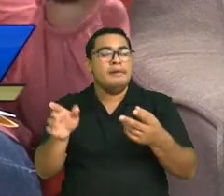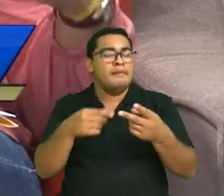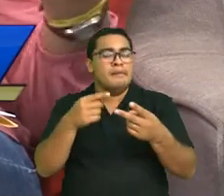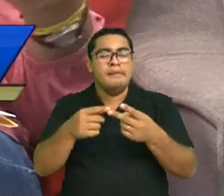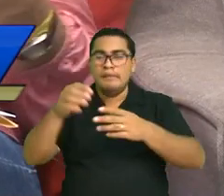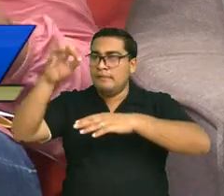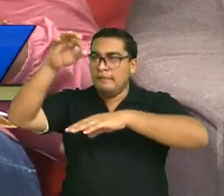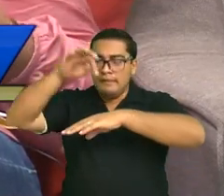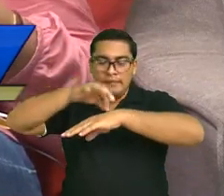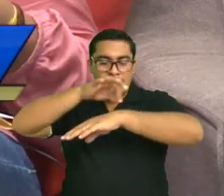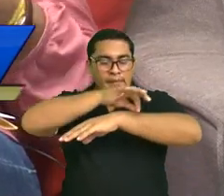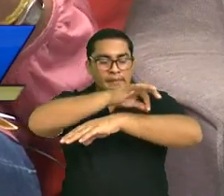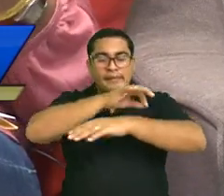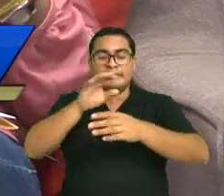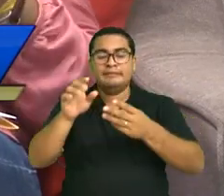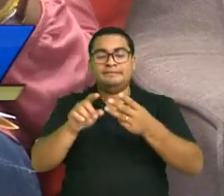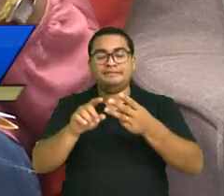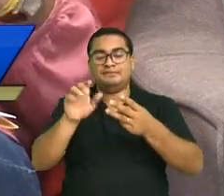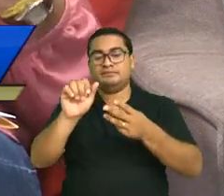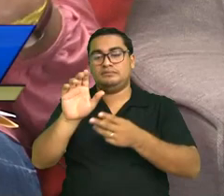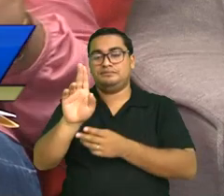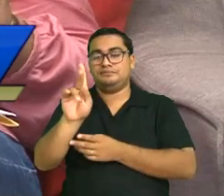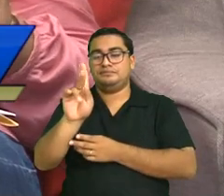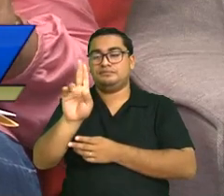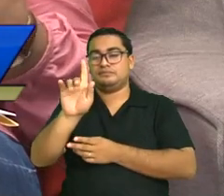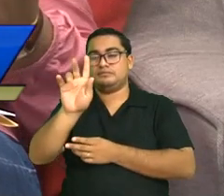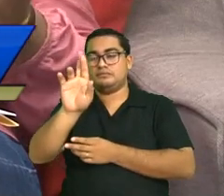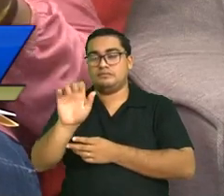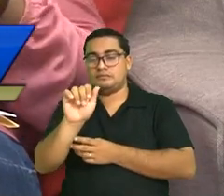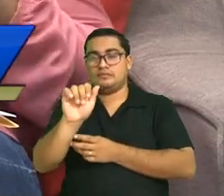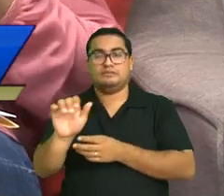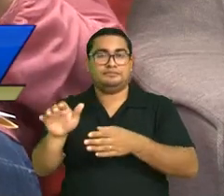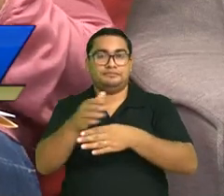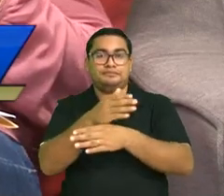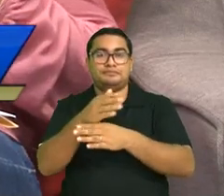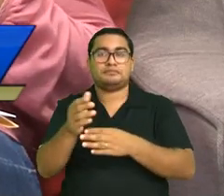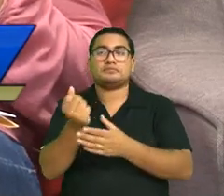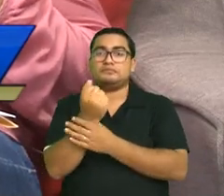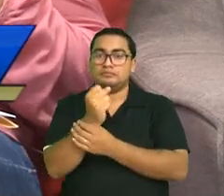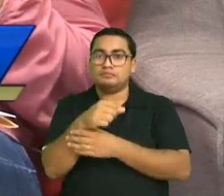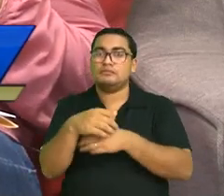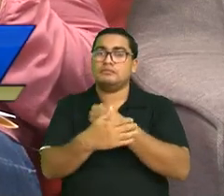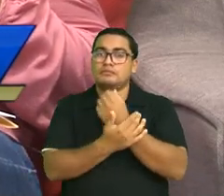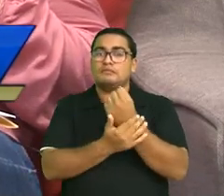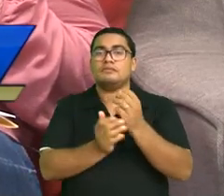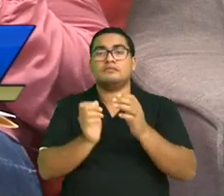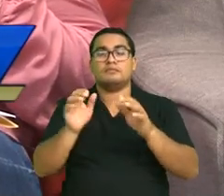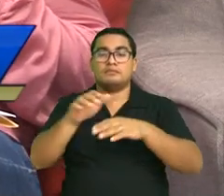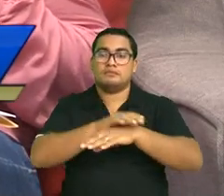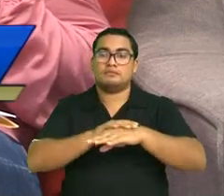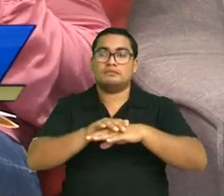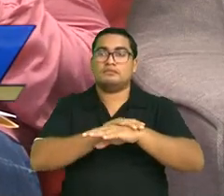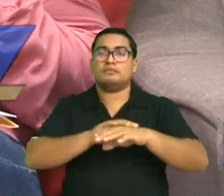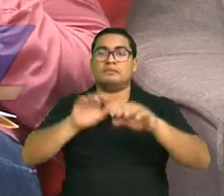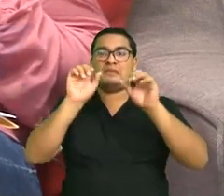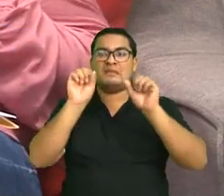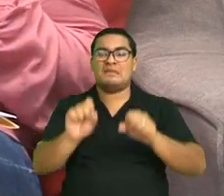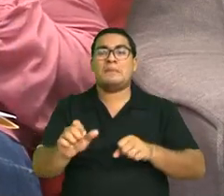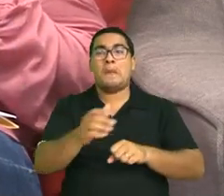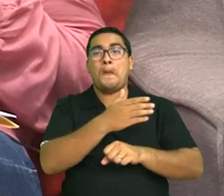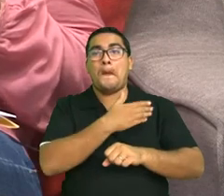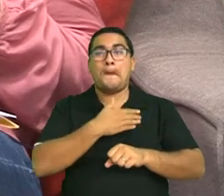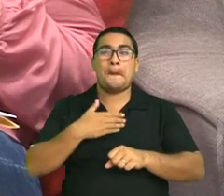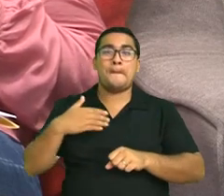en digitopuntura. Entonces, todas esas terapias que nos van a permitir, obviamente,